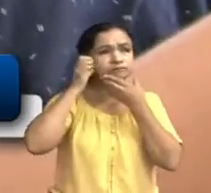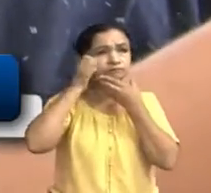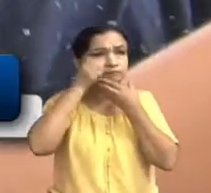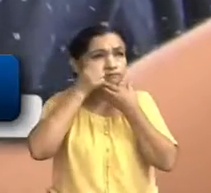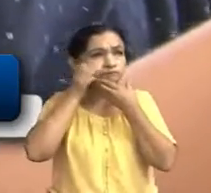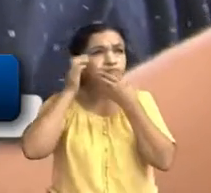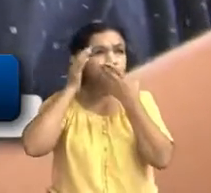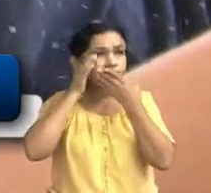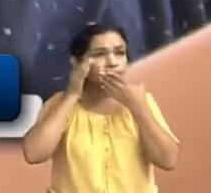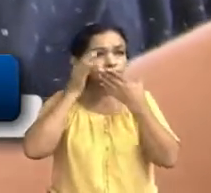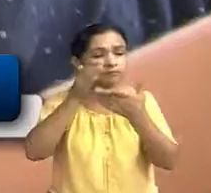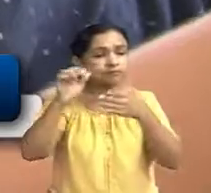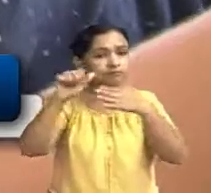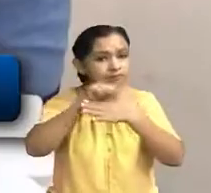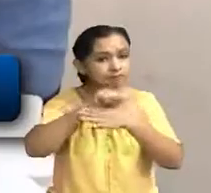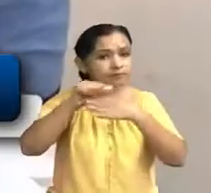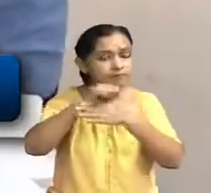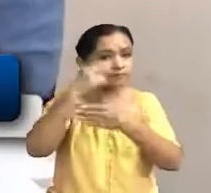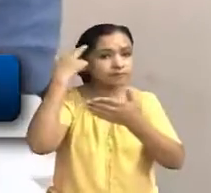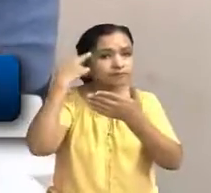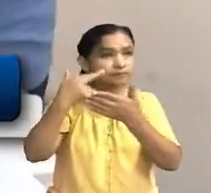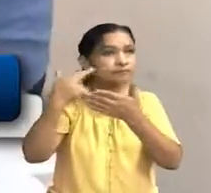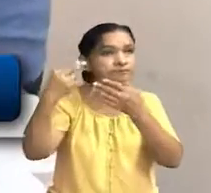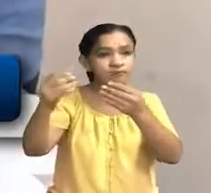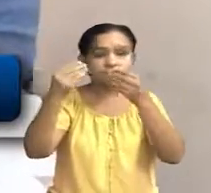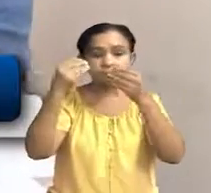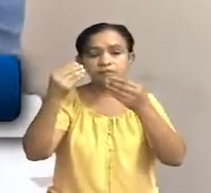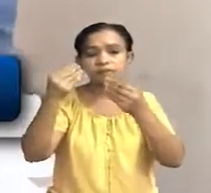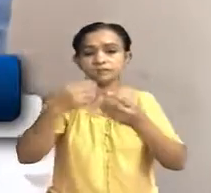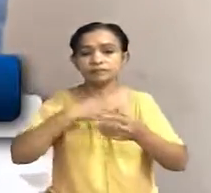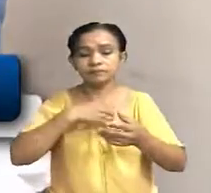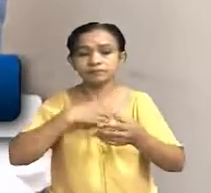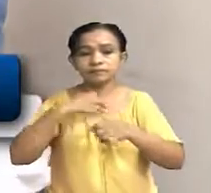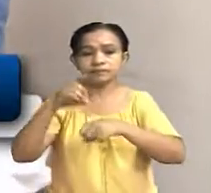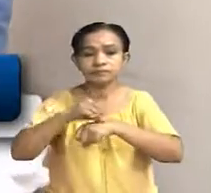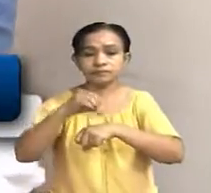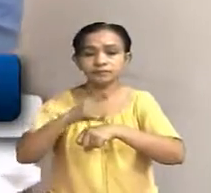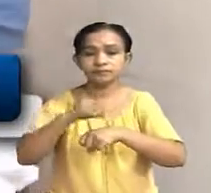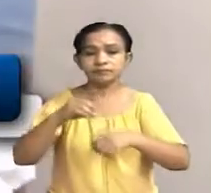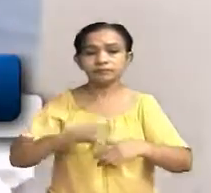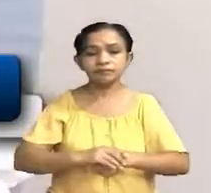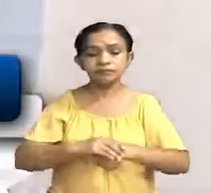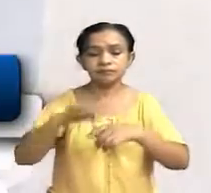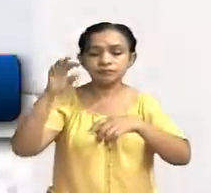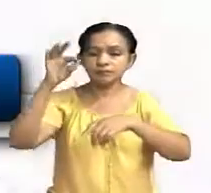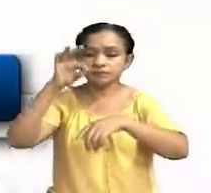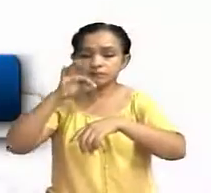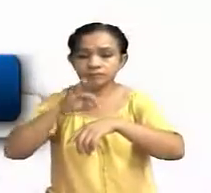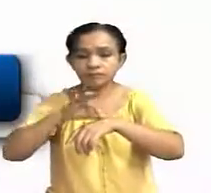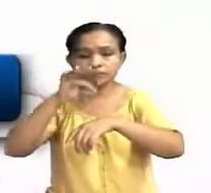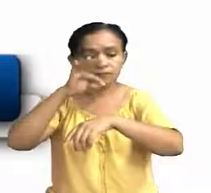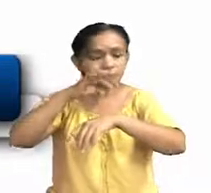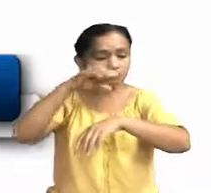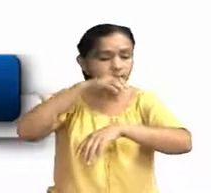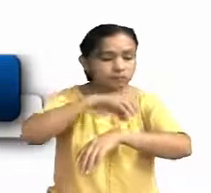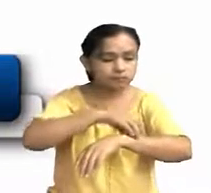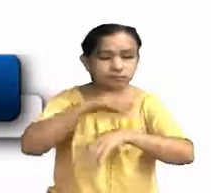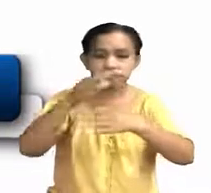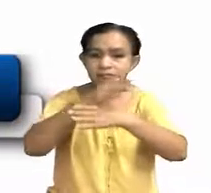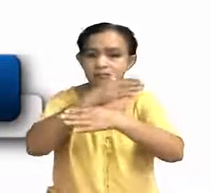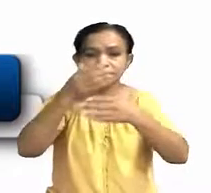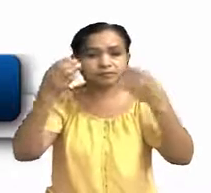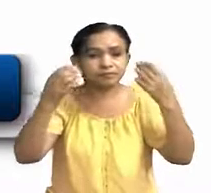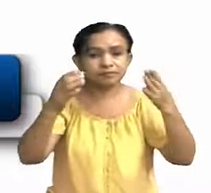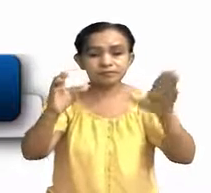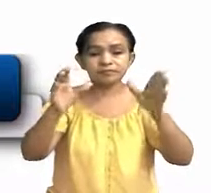y seguir los ejercicios previos a su consulta. Aparte de la acupuntura, la ventosa, la moxibustión,